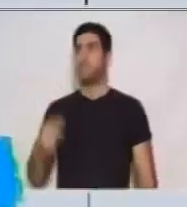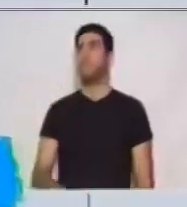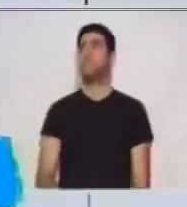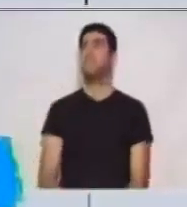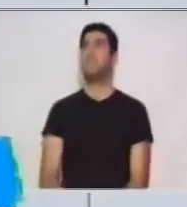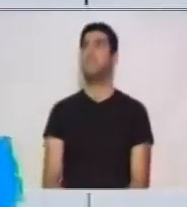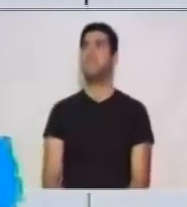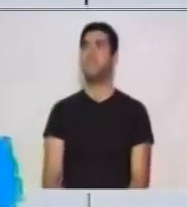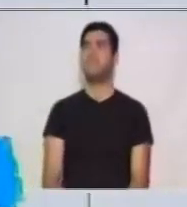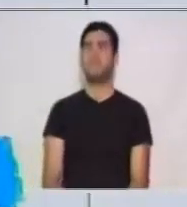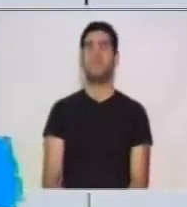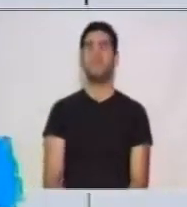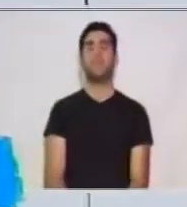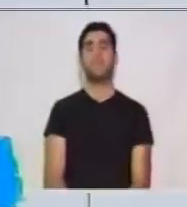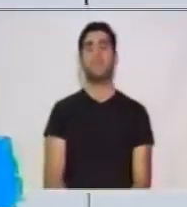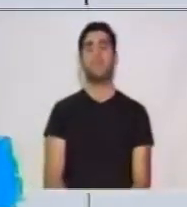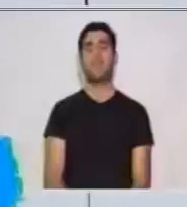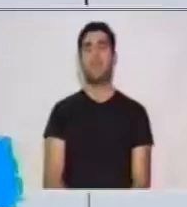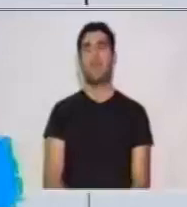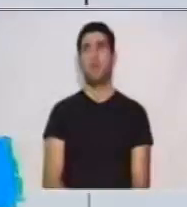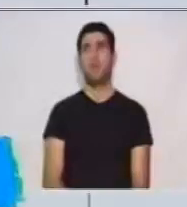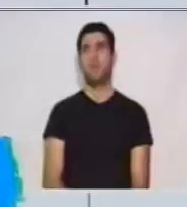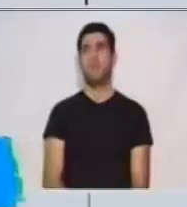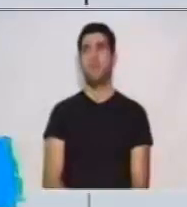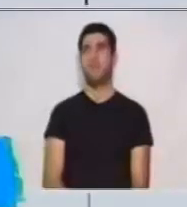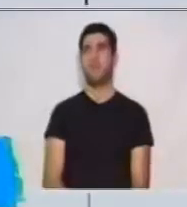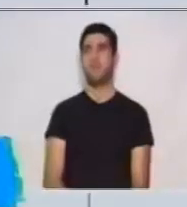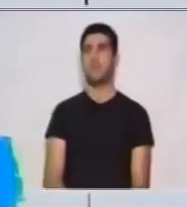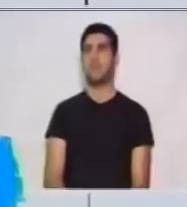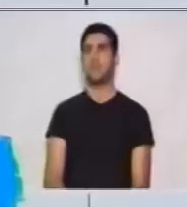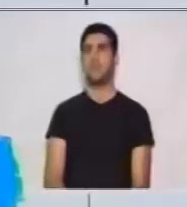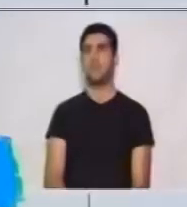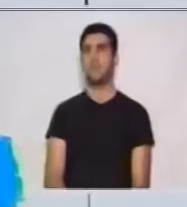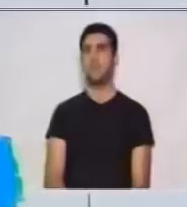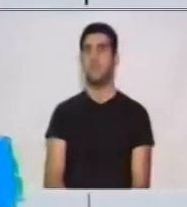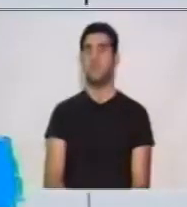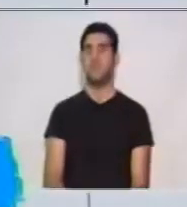¿qué es el 80%? Es 80